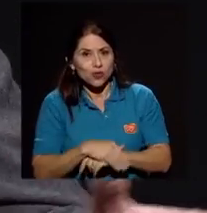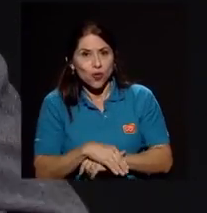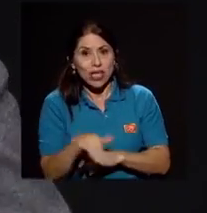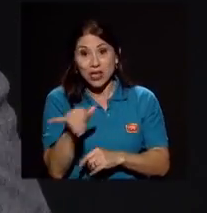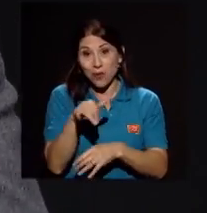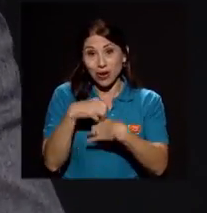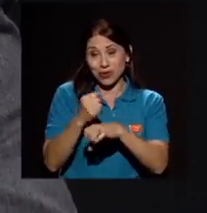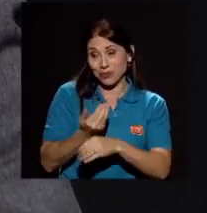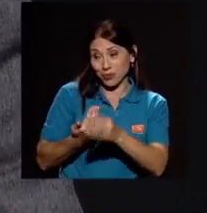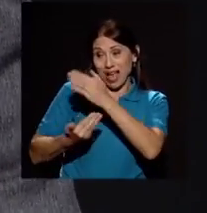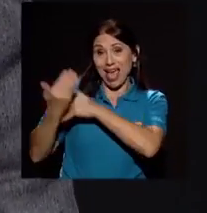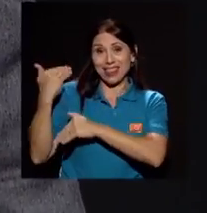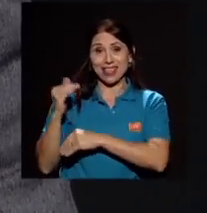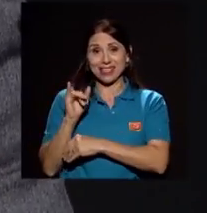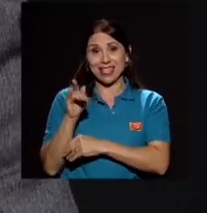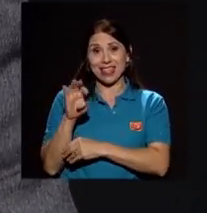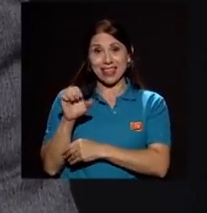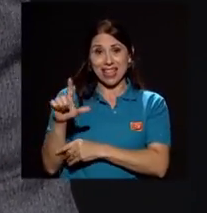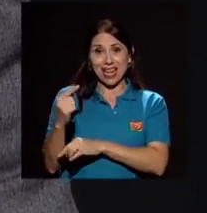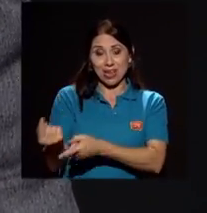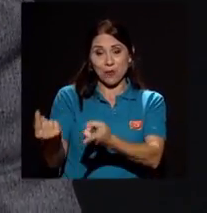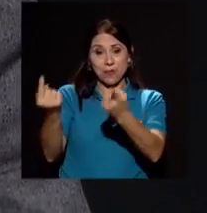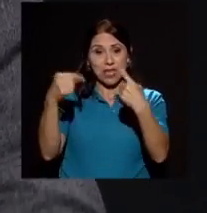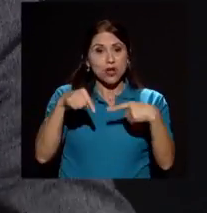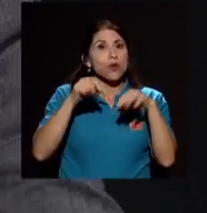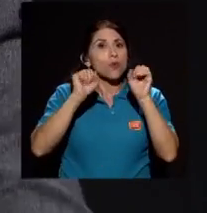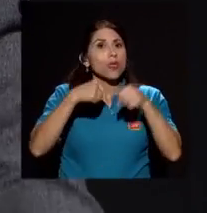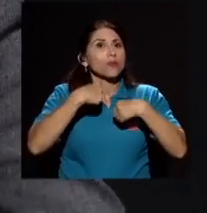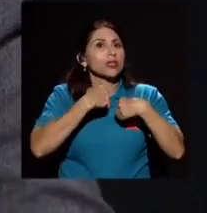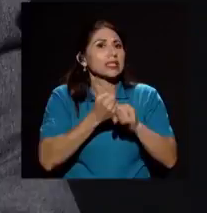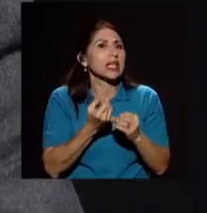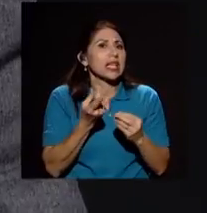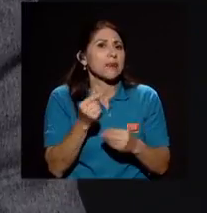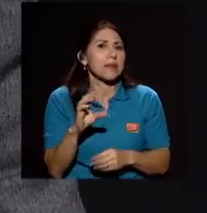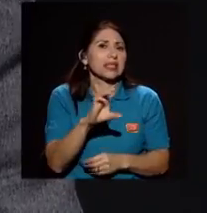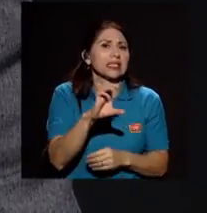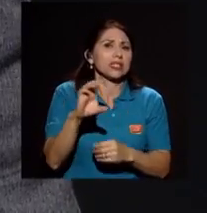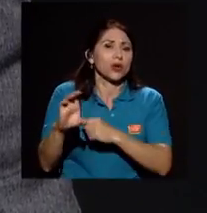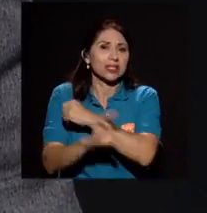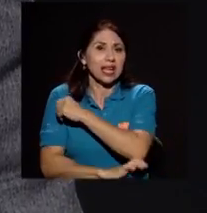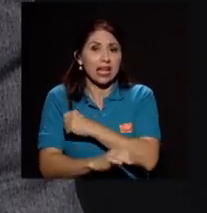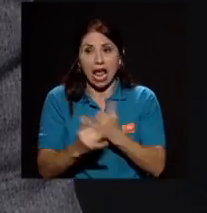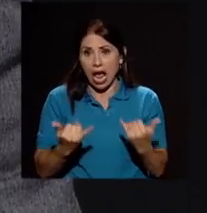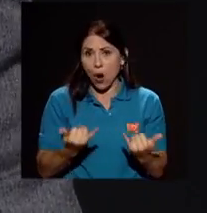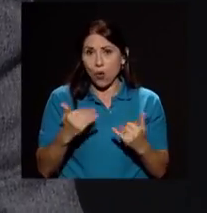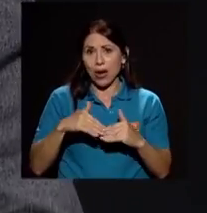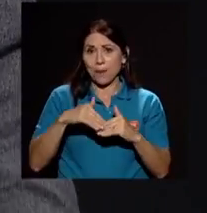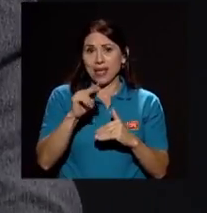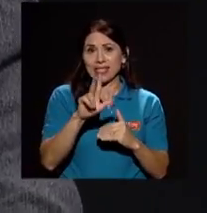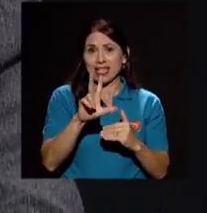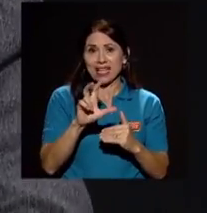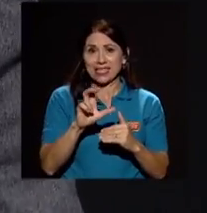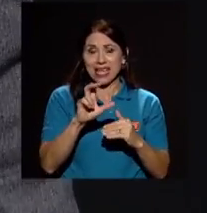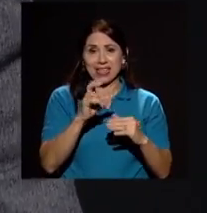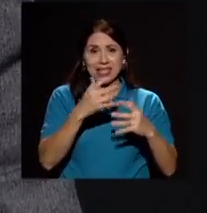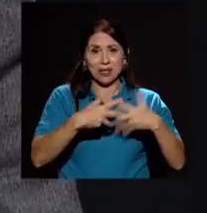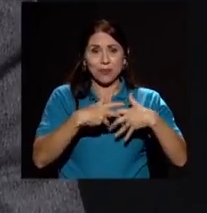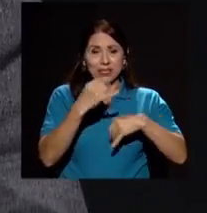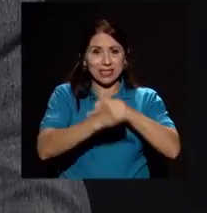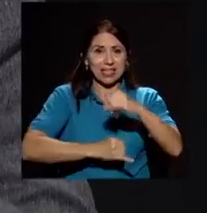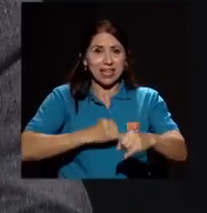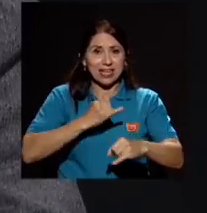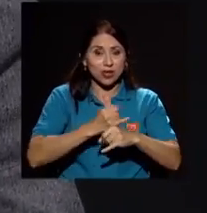y toda la atracción de inversión extranjera que pudimos hacer hoy día tenemos más de 300 multinacionales de media y alta tecnología operando con